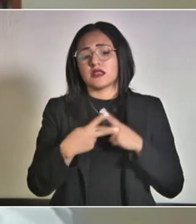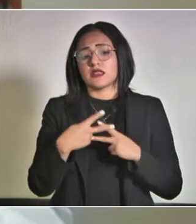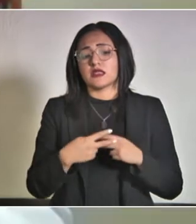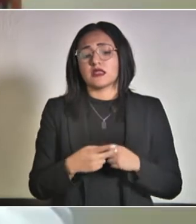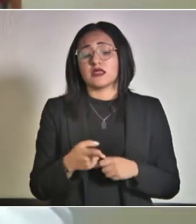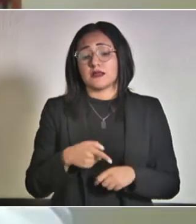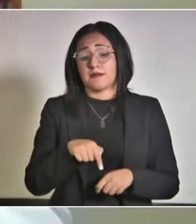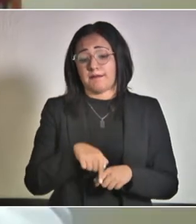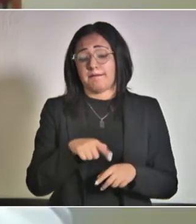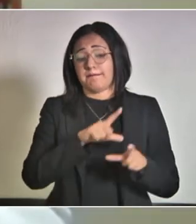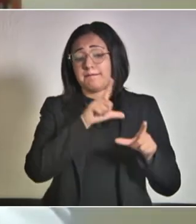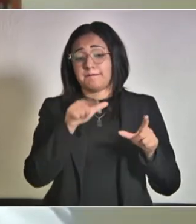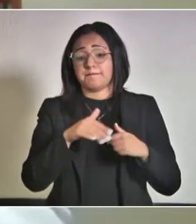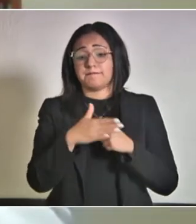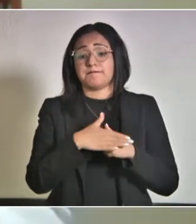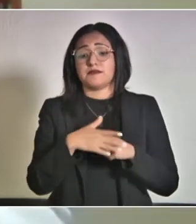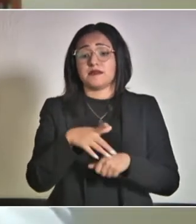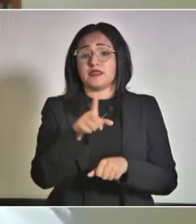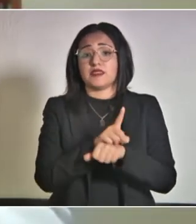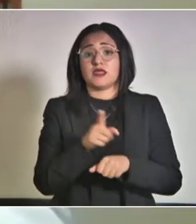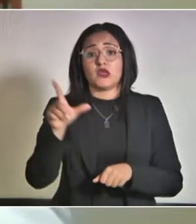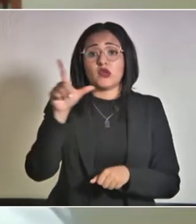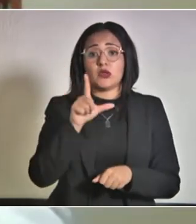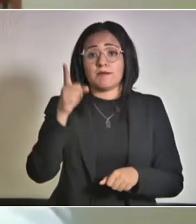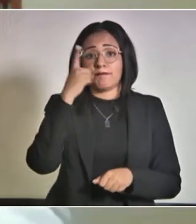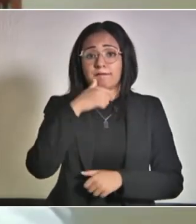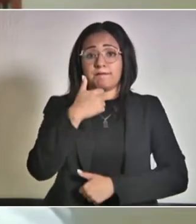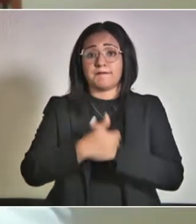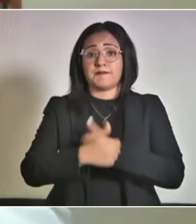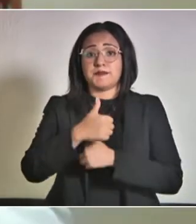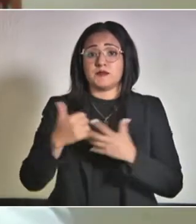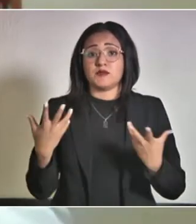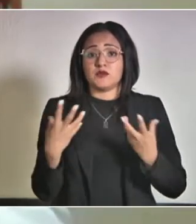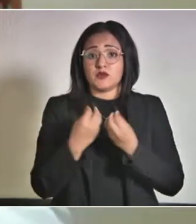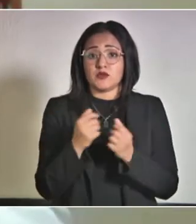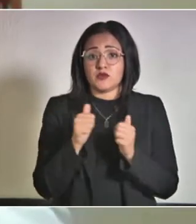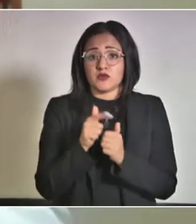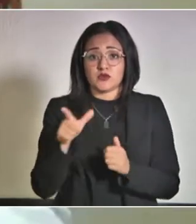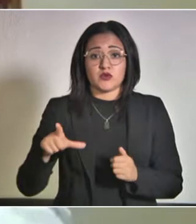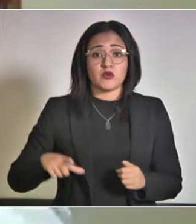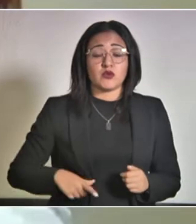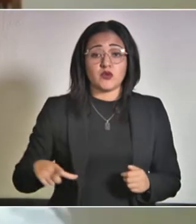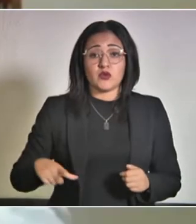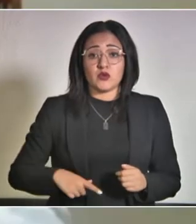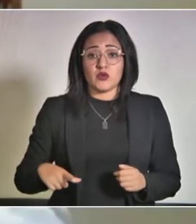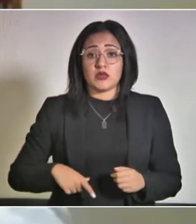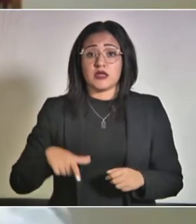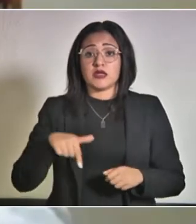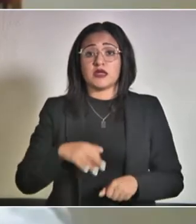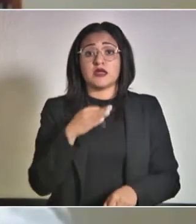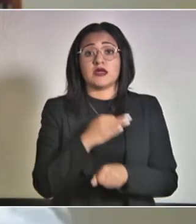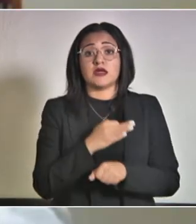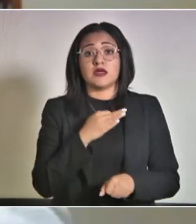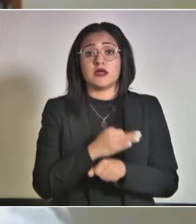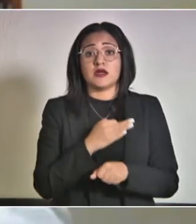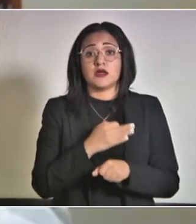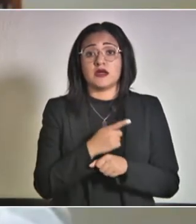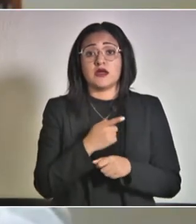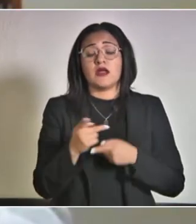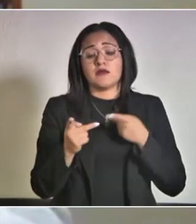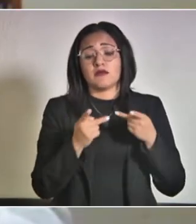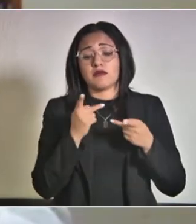aquí a nuestro país el próximo día lunes para participar junto con usted en esta ceremonia luctuosa